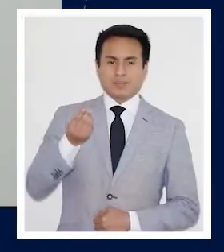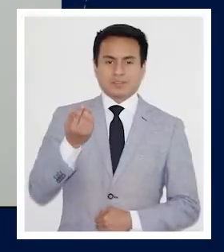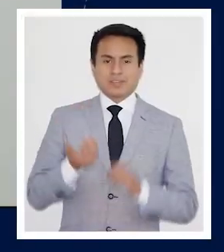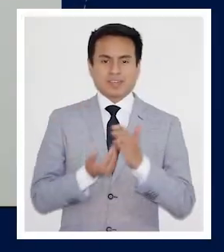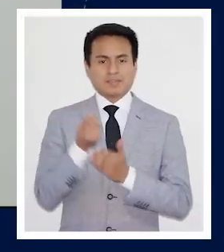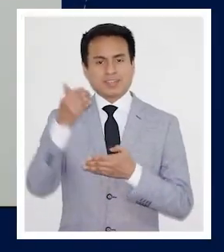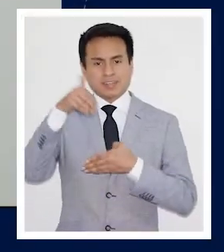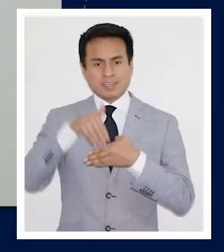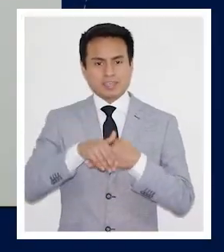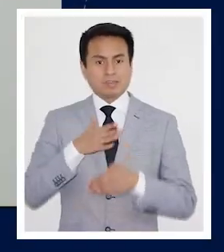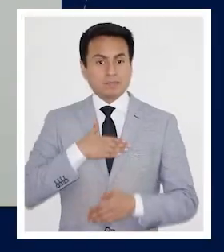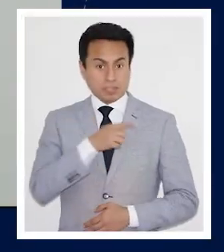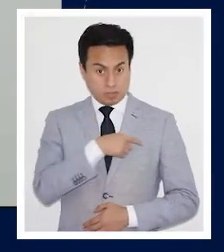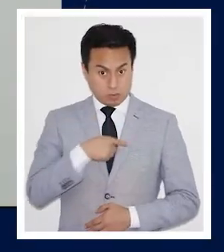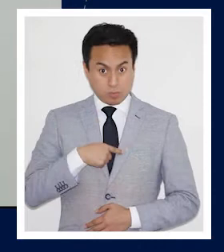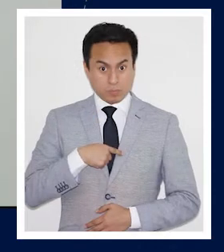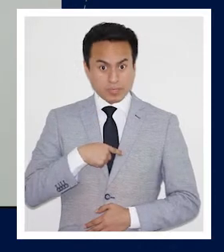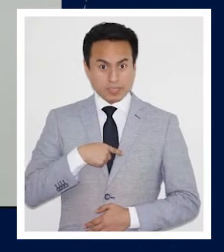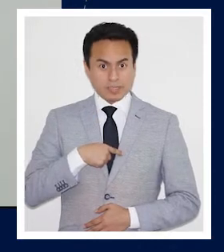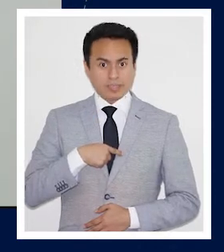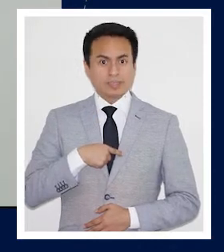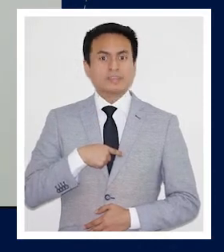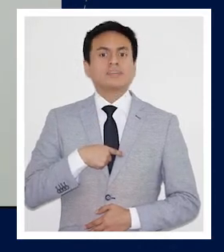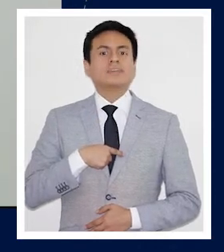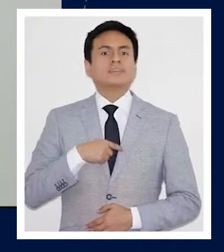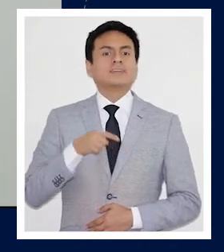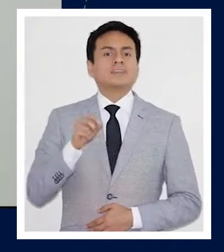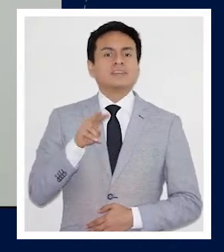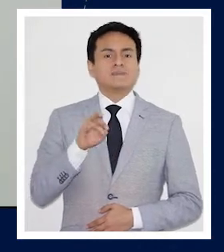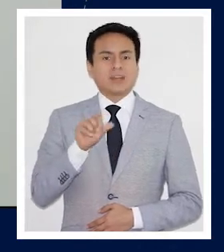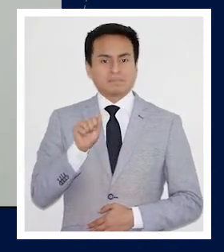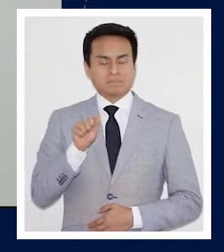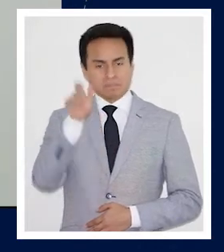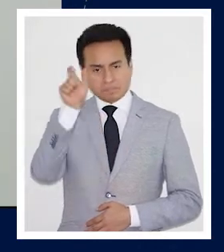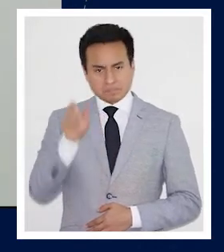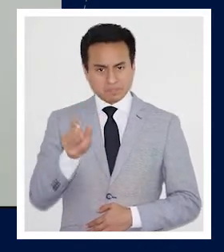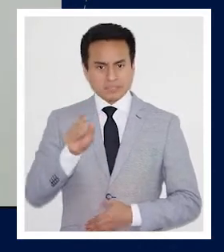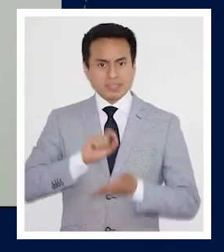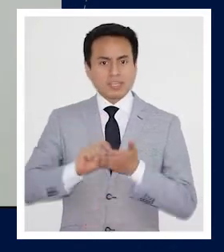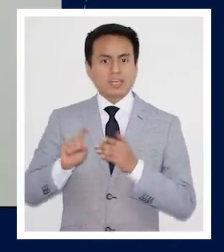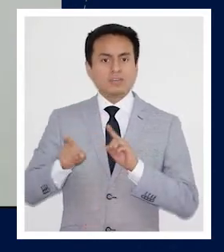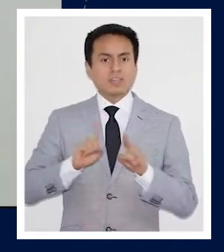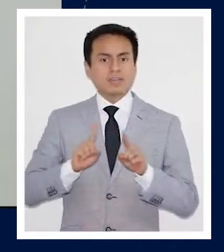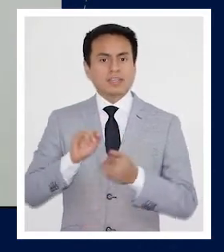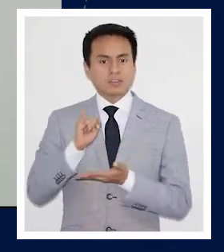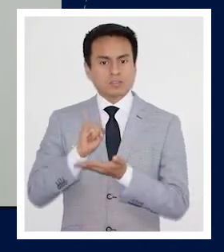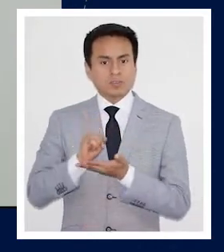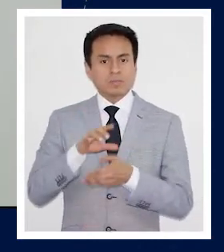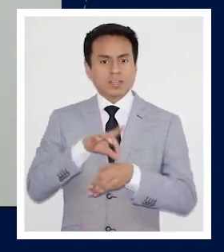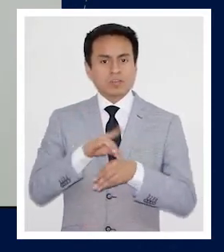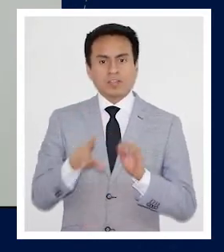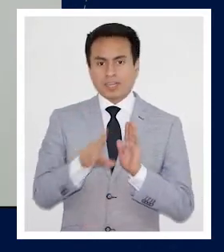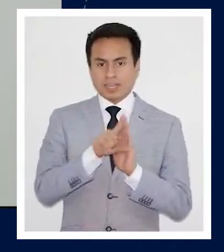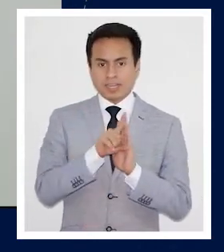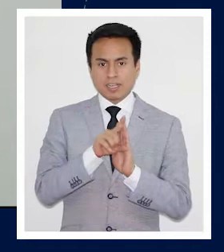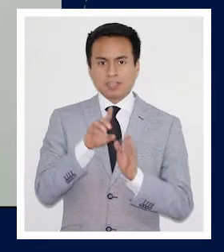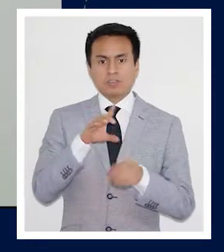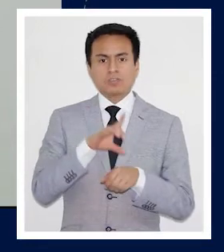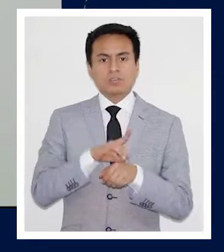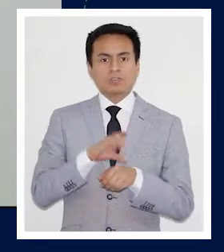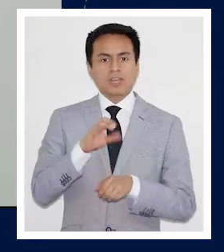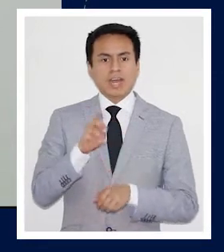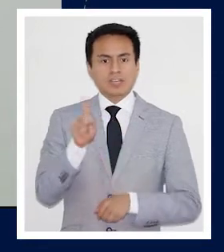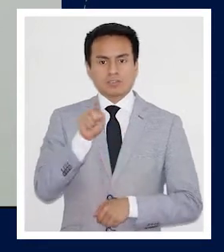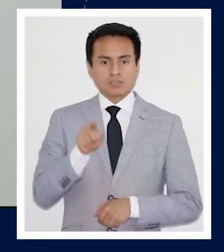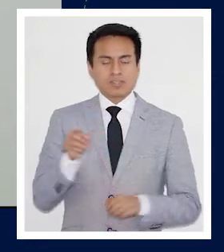Hola, buenos días, buenas tardes. Mi nombre es Francisca Silva. Soy la secretaria ejecutiva del Instituto Médico Legal